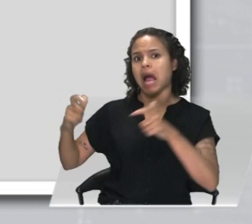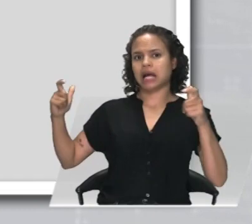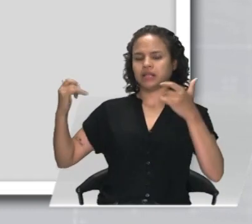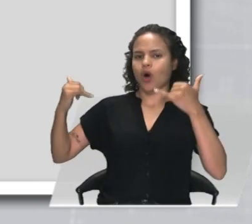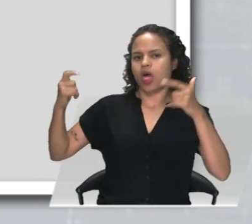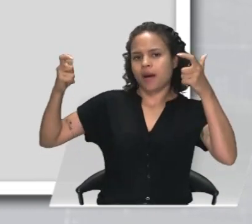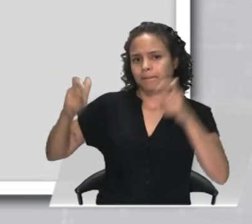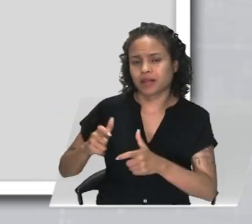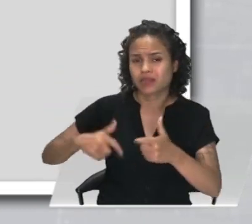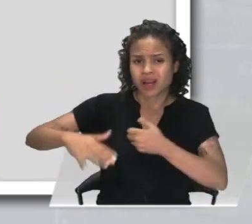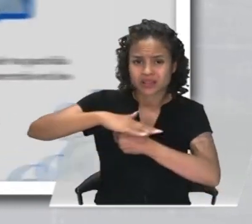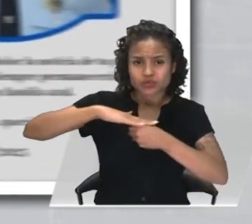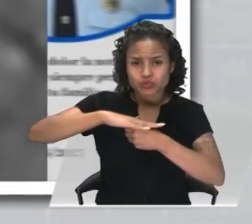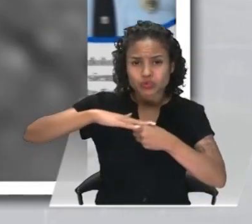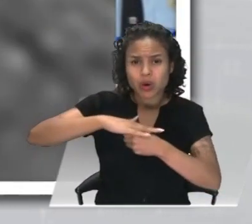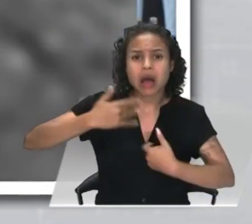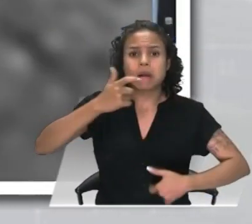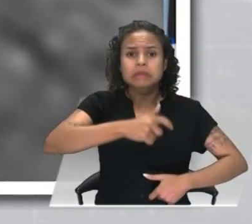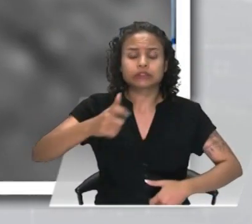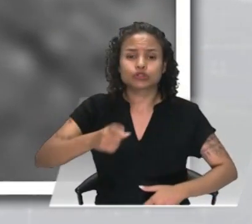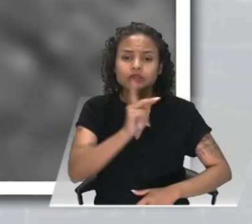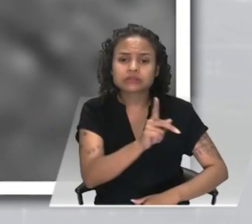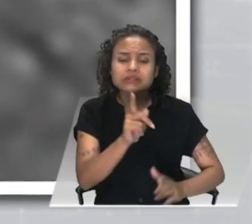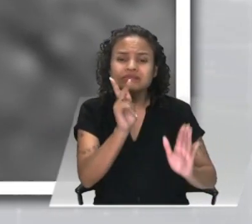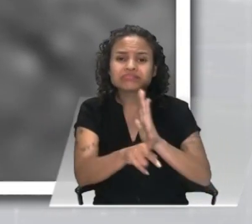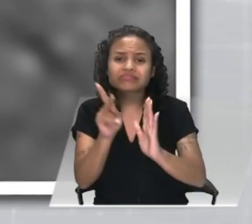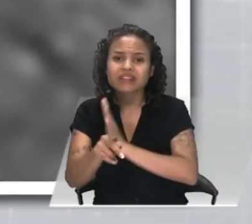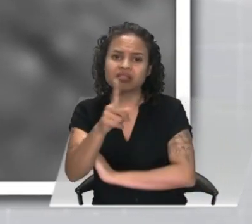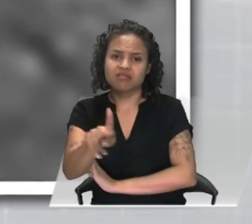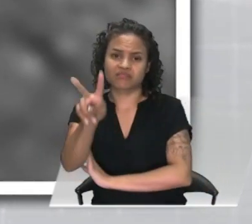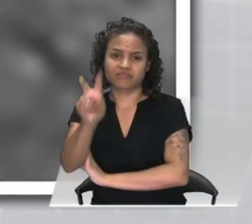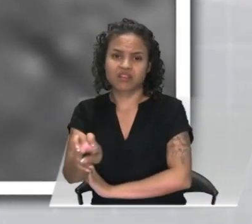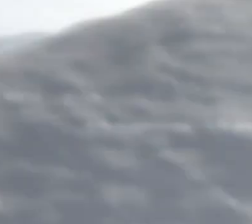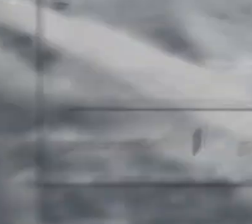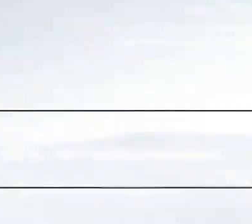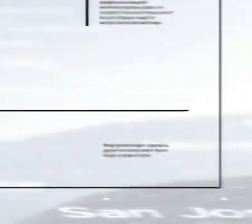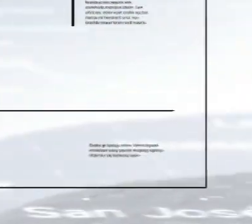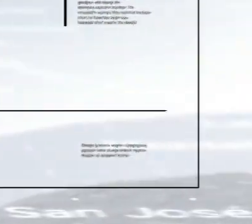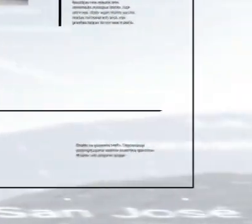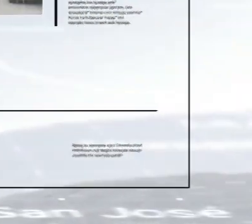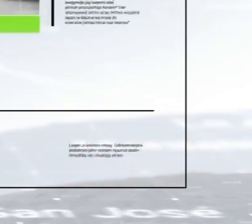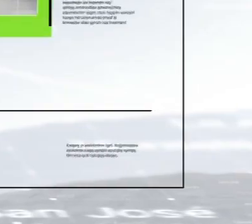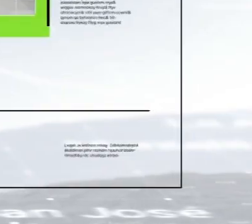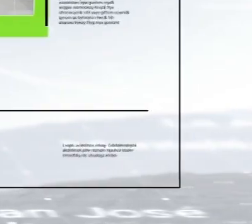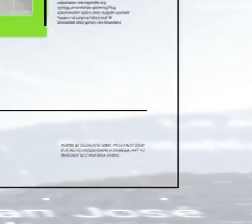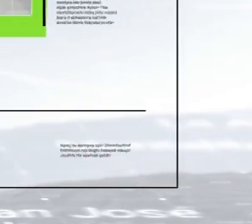en la ciudad han asesinado a 17 personas por robarles sus pertenencias.